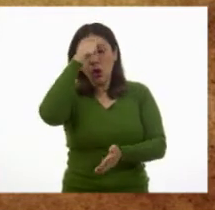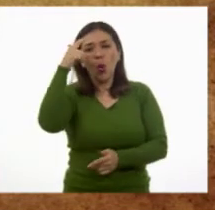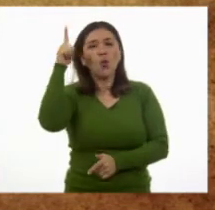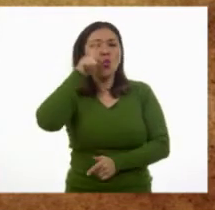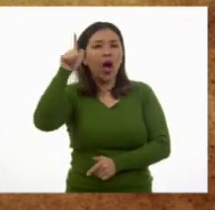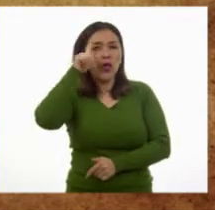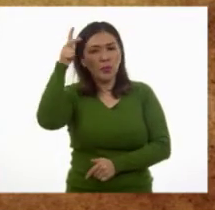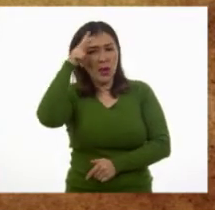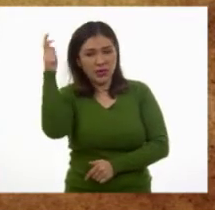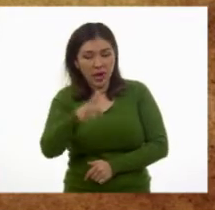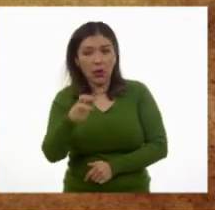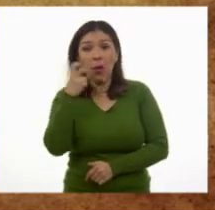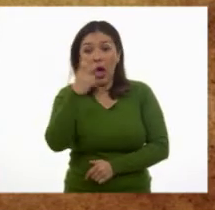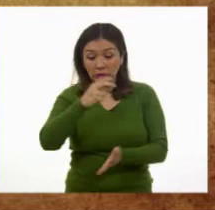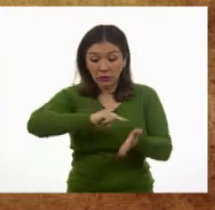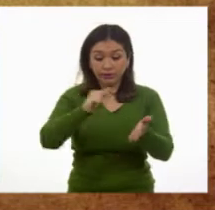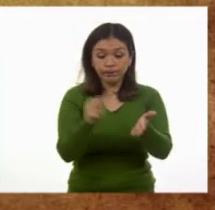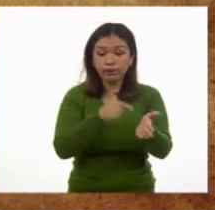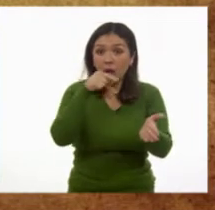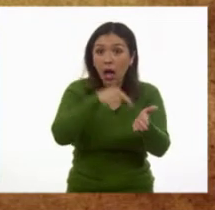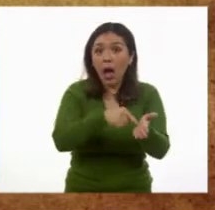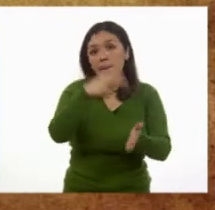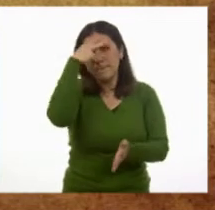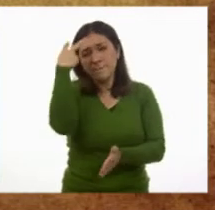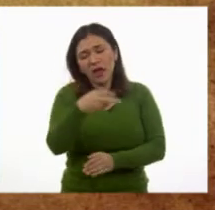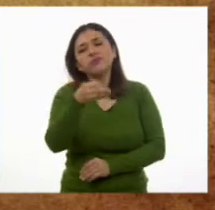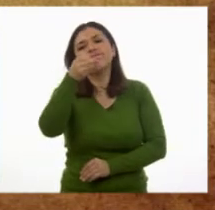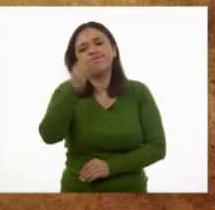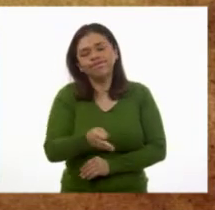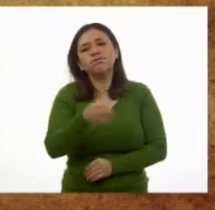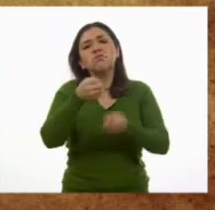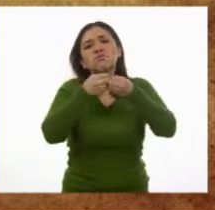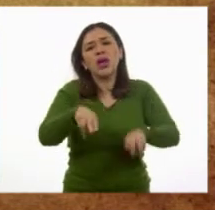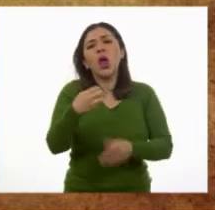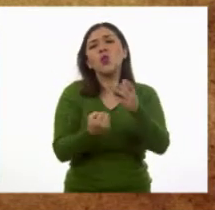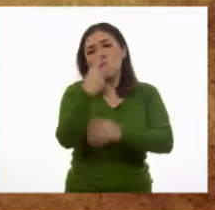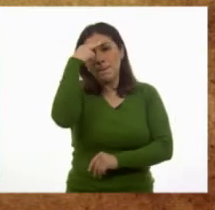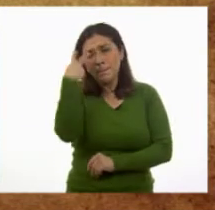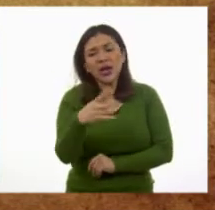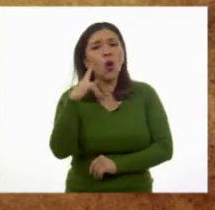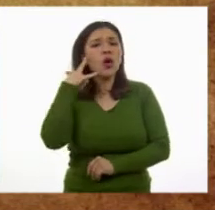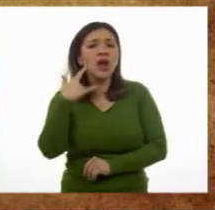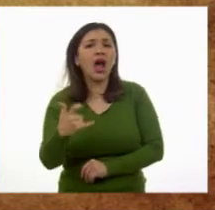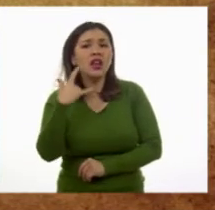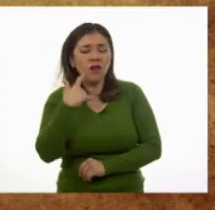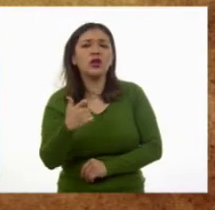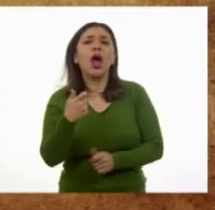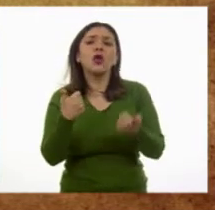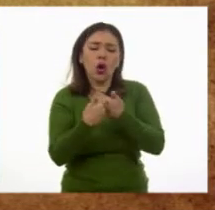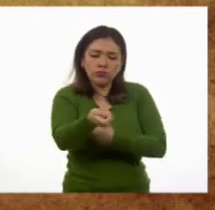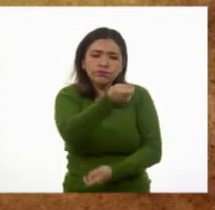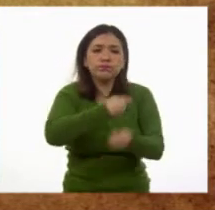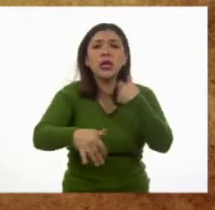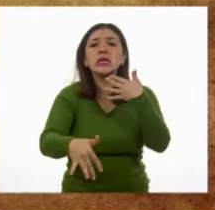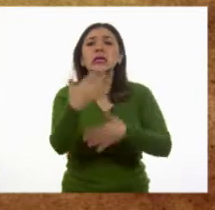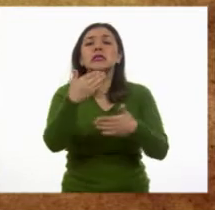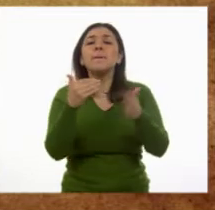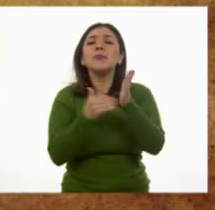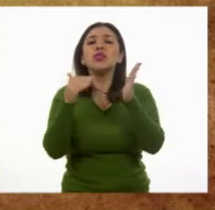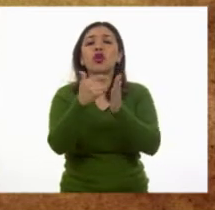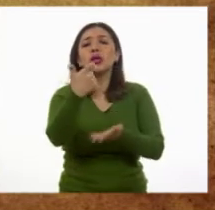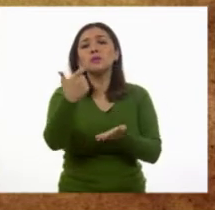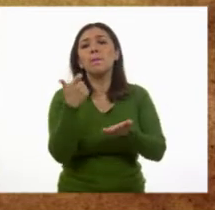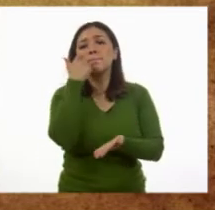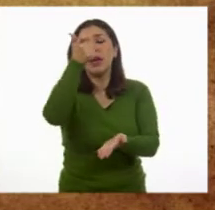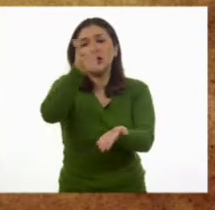dijo el video. Y en este tratado, México aceptó la pérdida de Nuevo México y California a cambio de una compensación de 15 millones de pesos